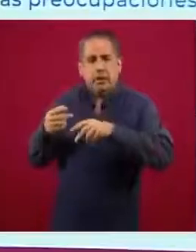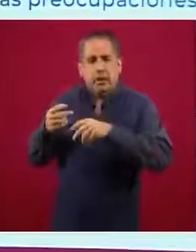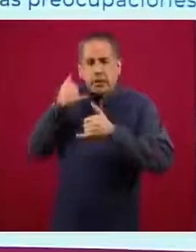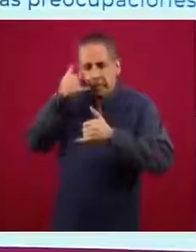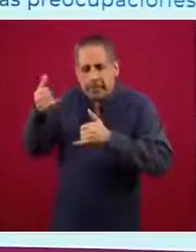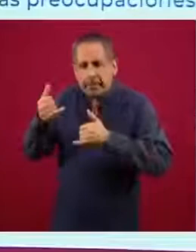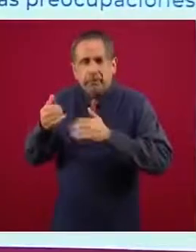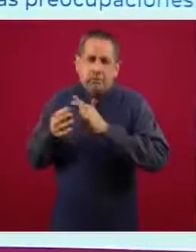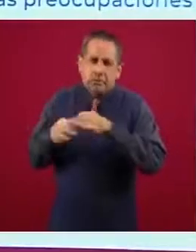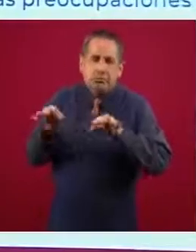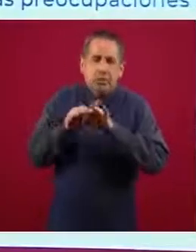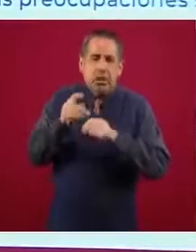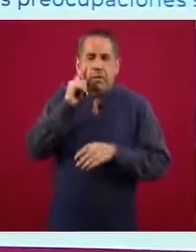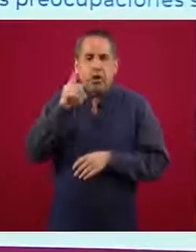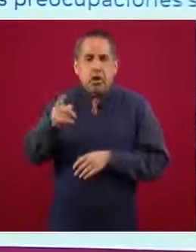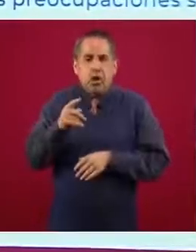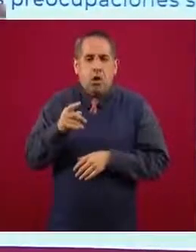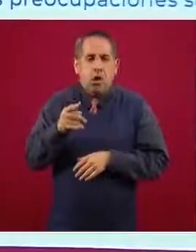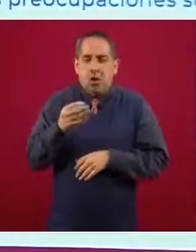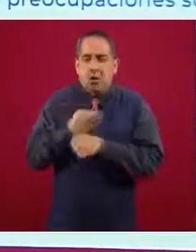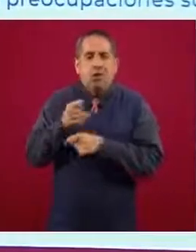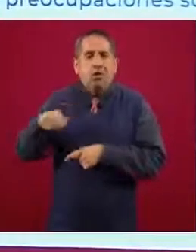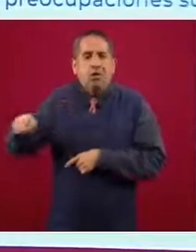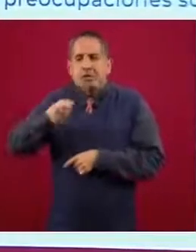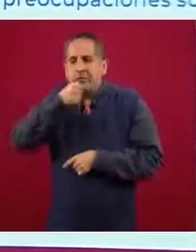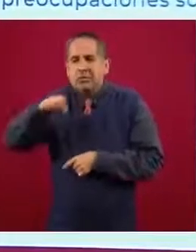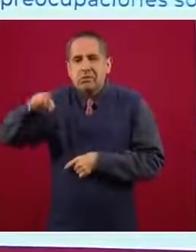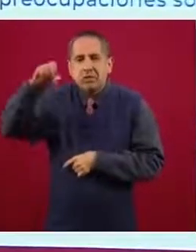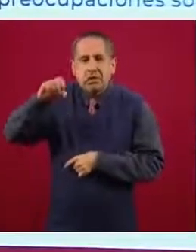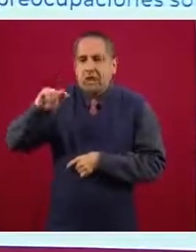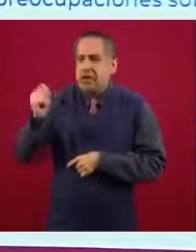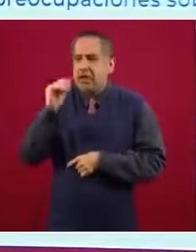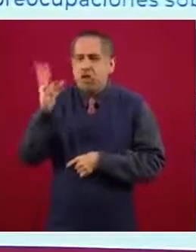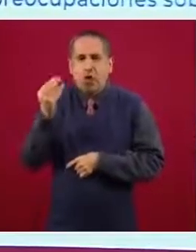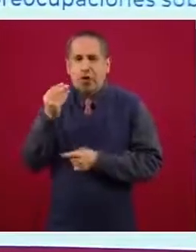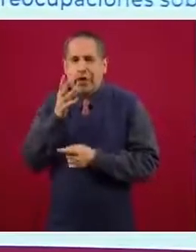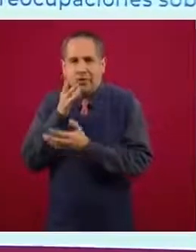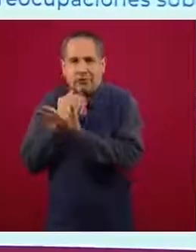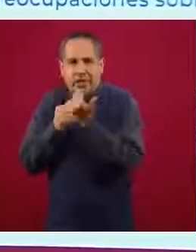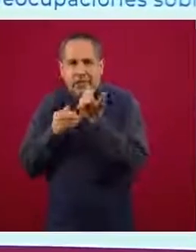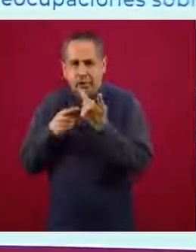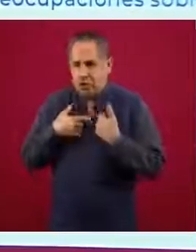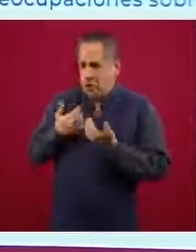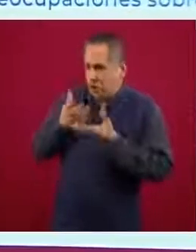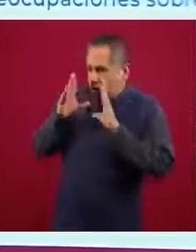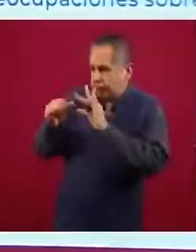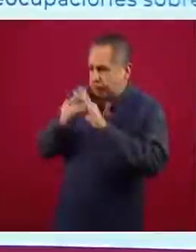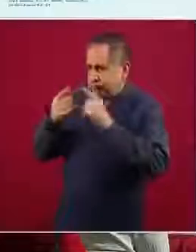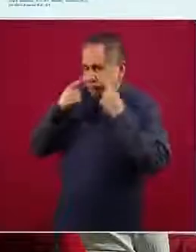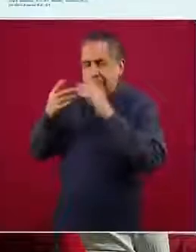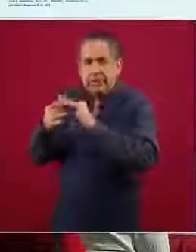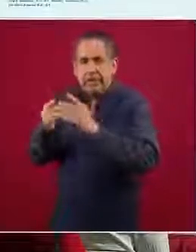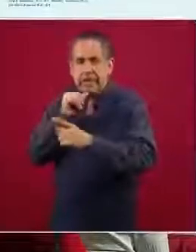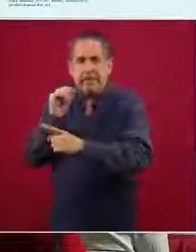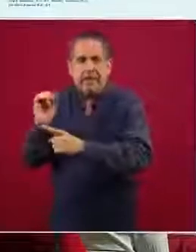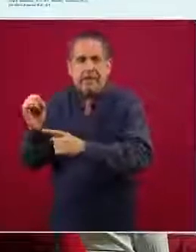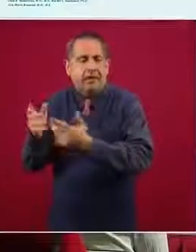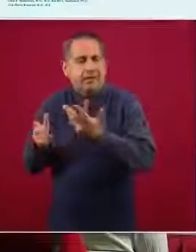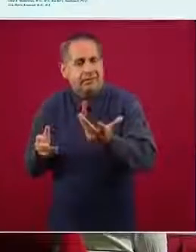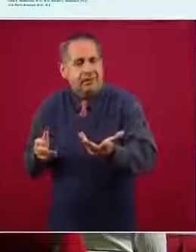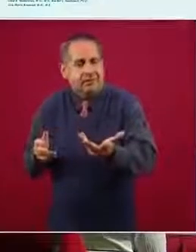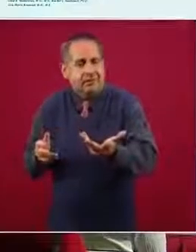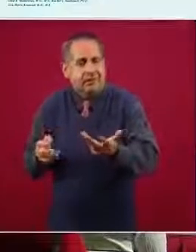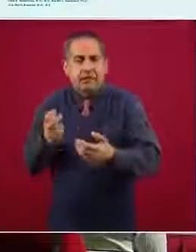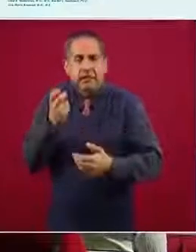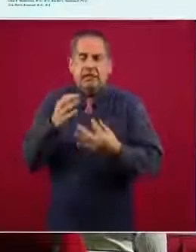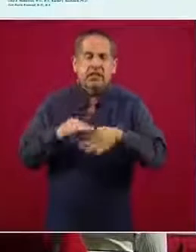tenemos que considerar la brecha tecnológica que muchas veces como jóvenes no les ayudamos a romper. Entonces, bueno,